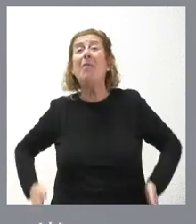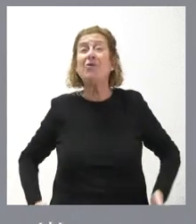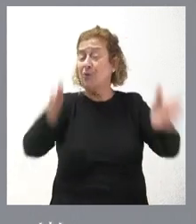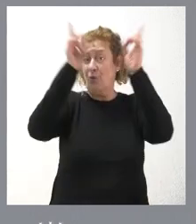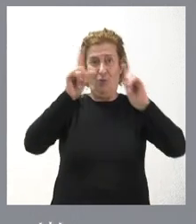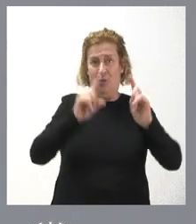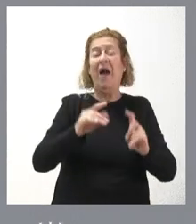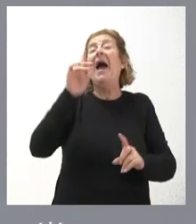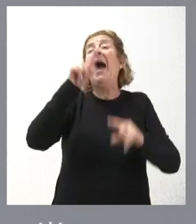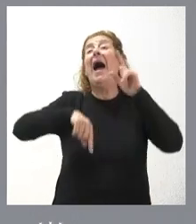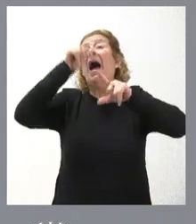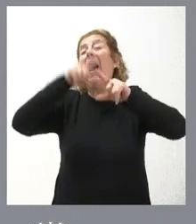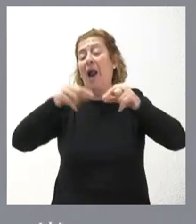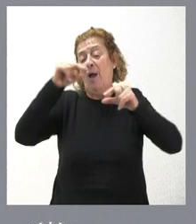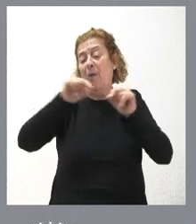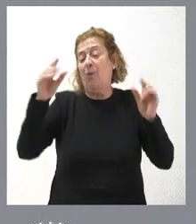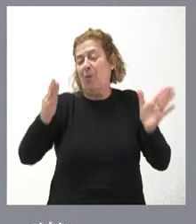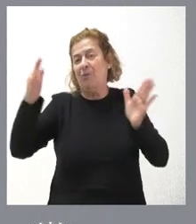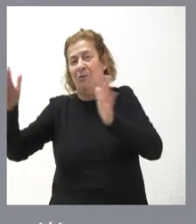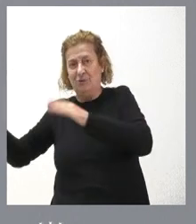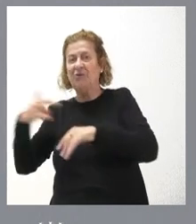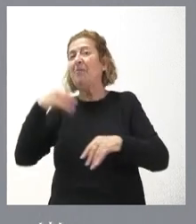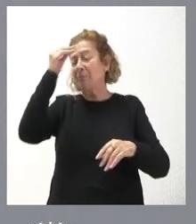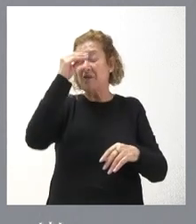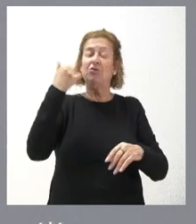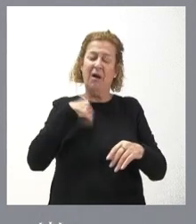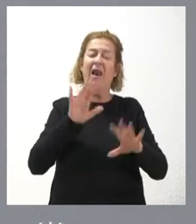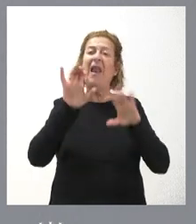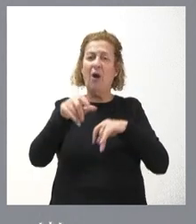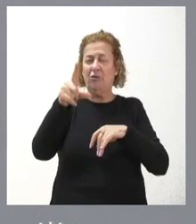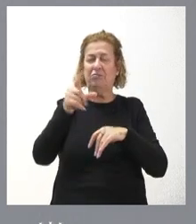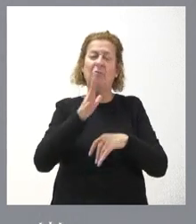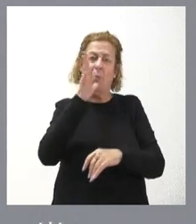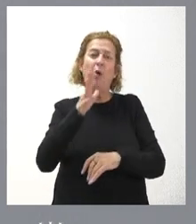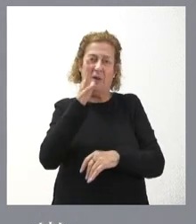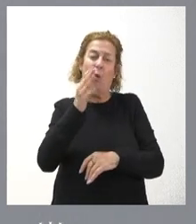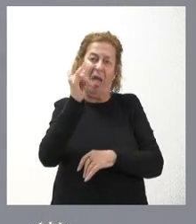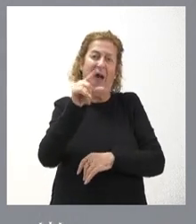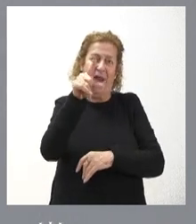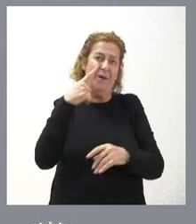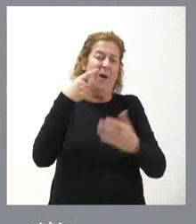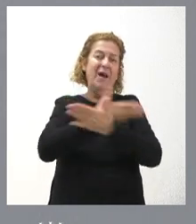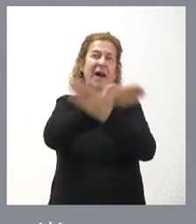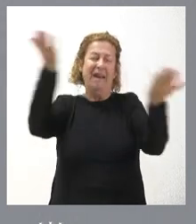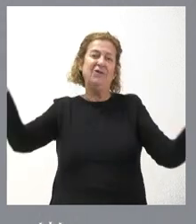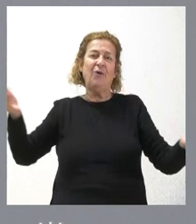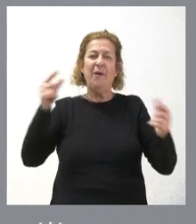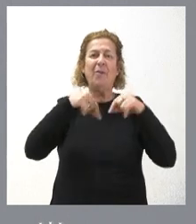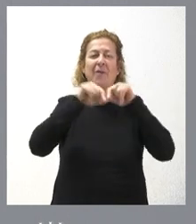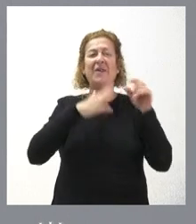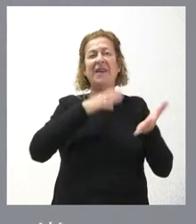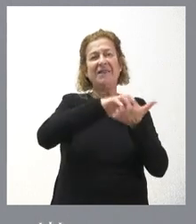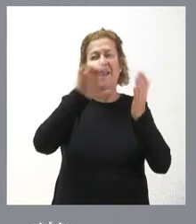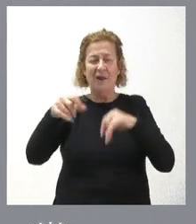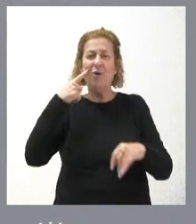hay motivos suficientes para que León vea como lo ven el resto de las provincias de Castilla y león y bastante comunidades